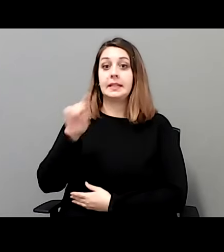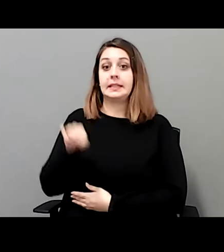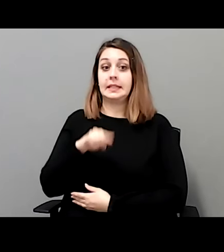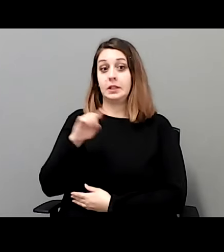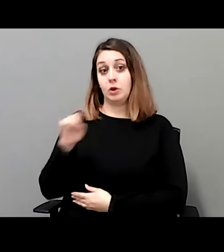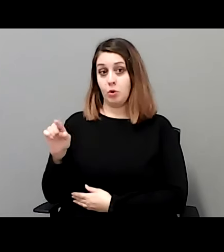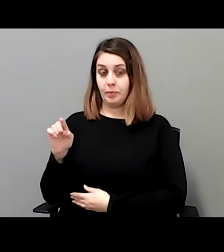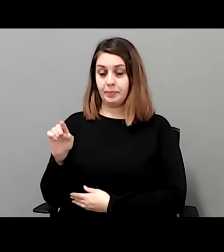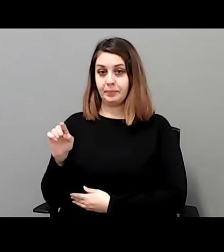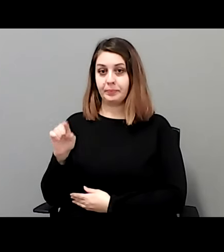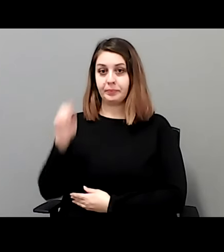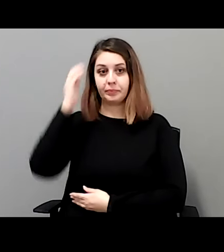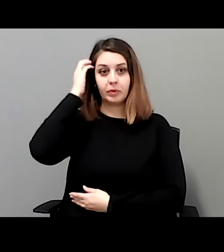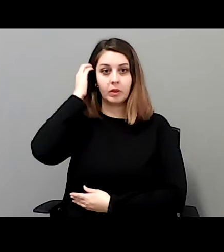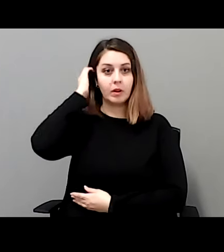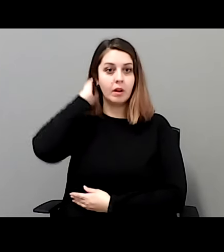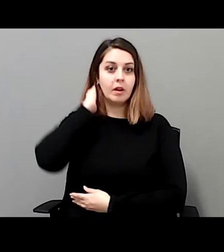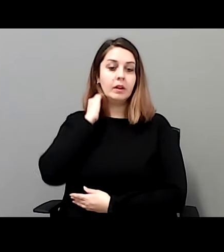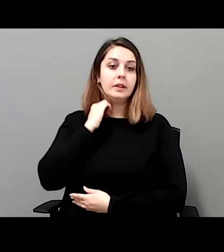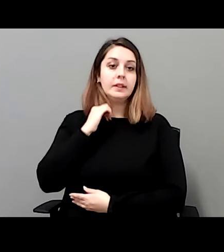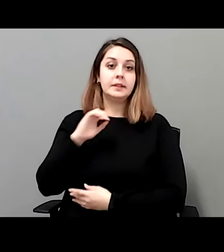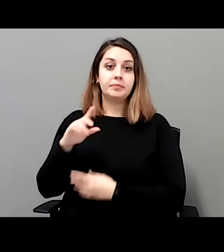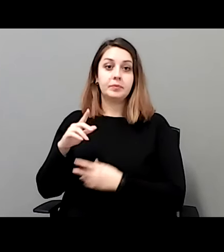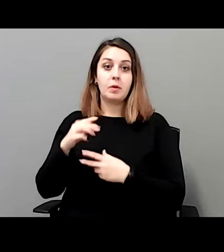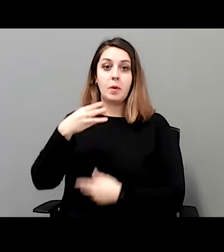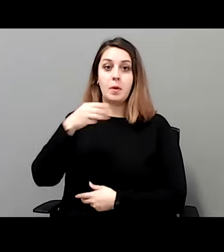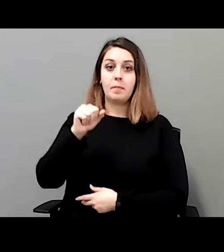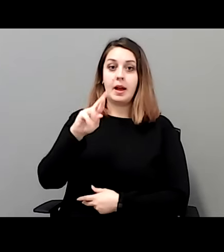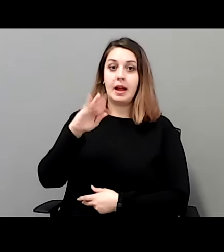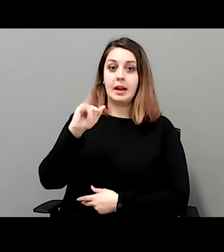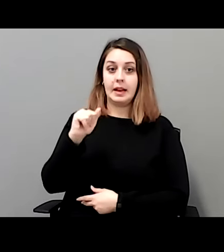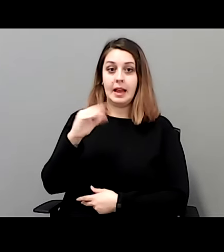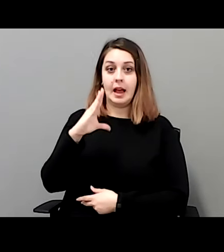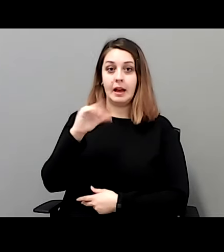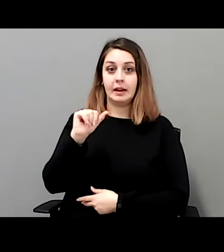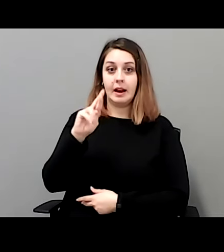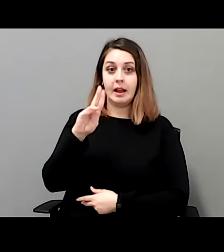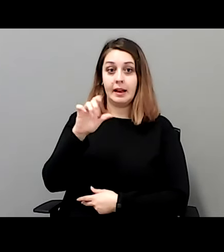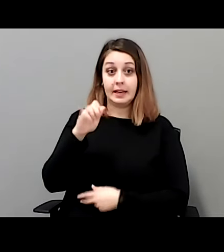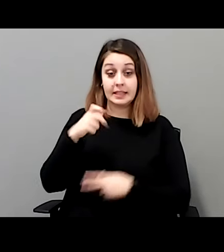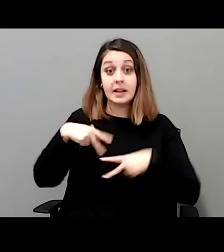después de la de María Clarés. A no ser que mis compañeras